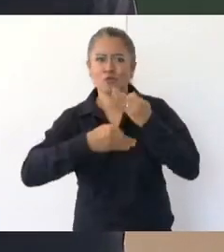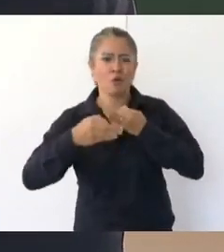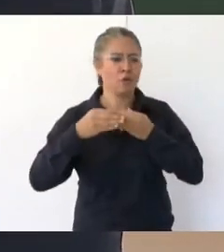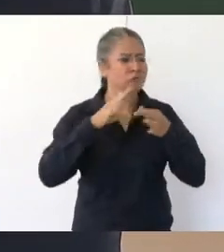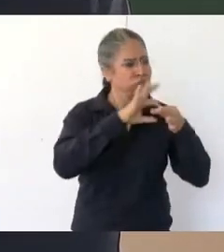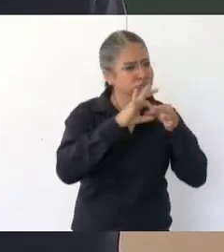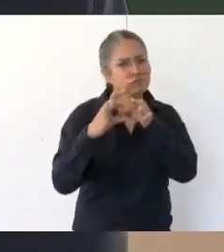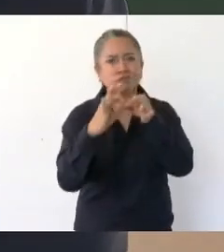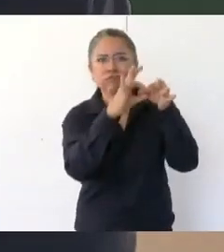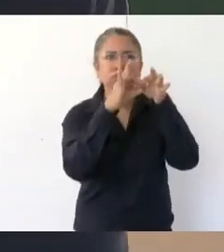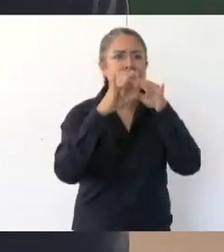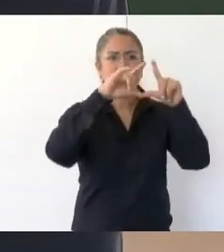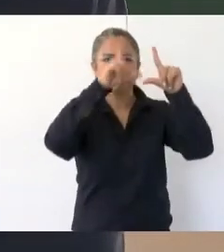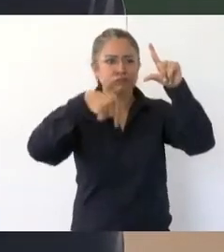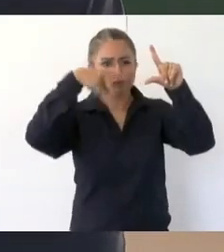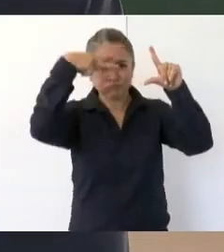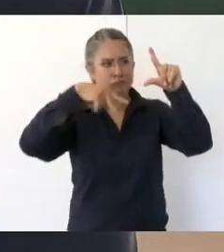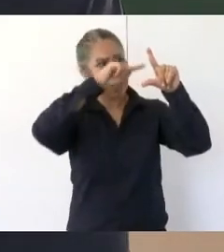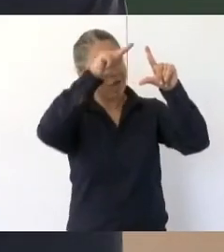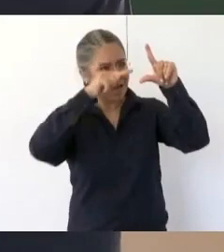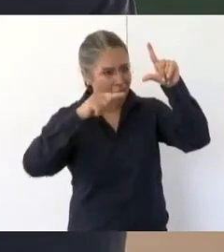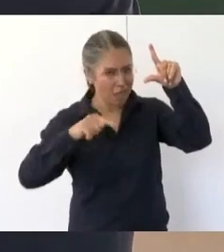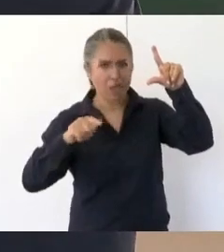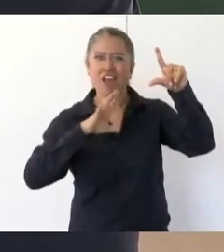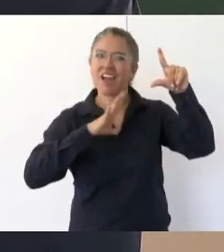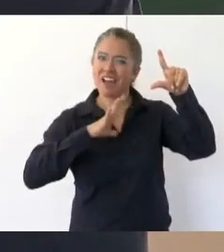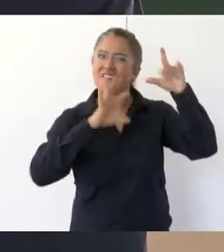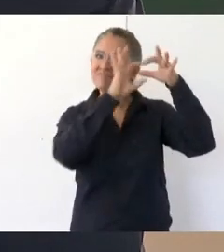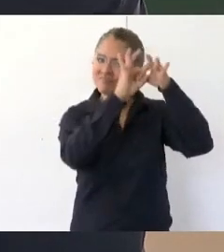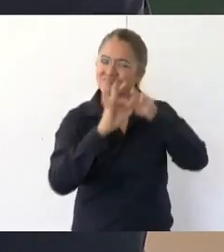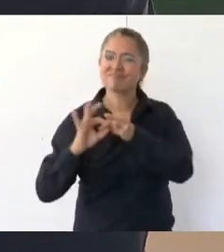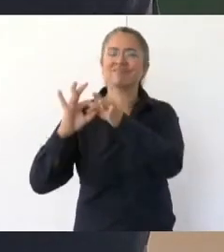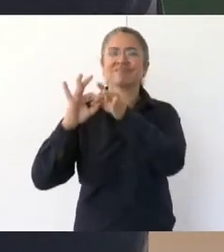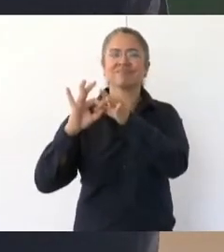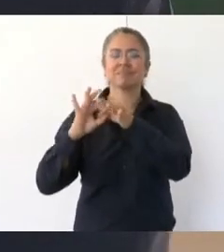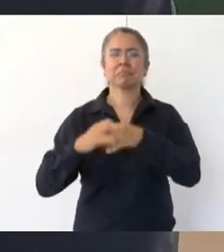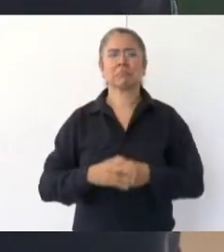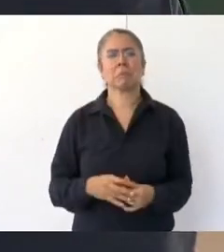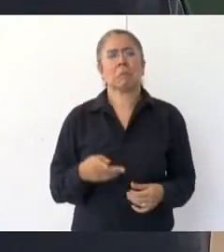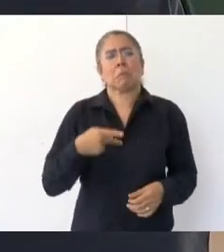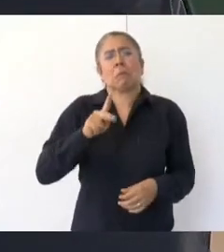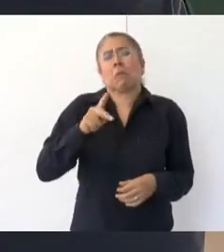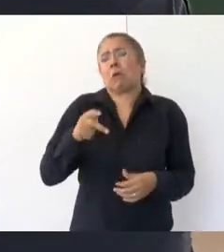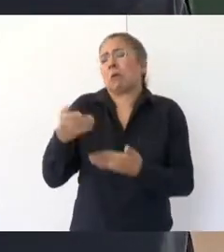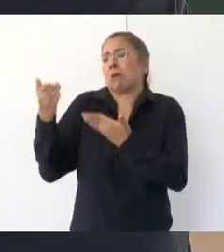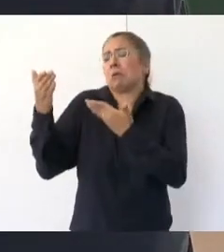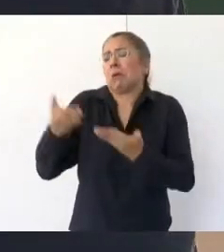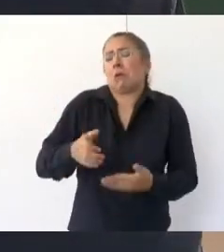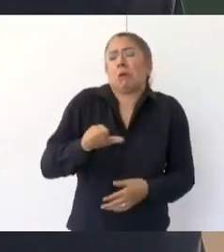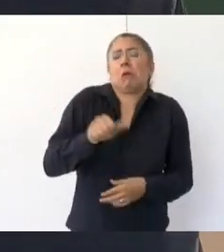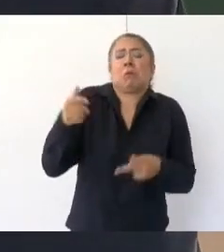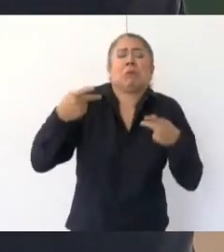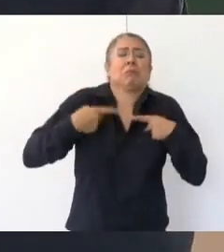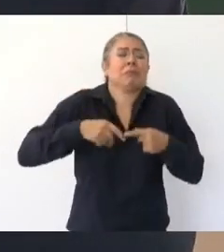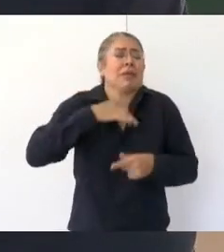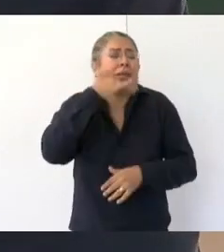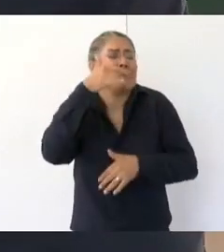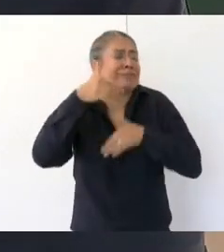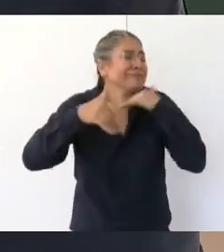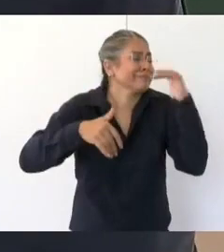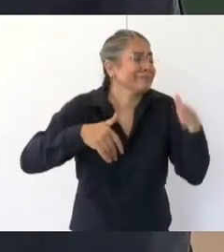nuestro país. Pues llegaron estos tecnócratas irresponsables,